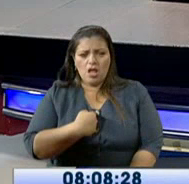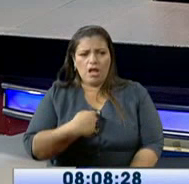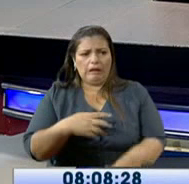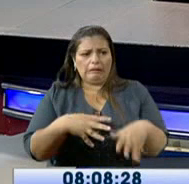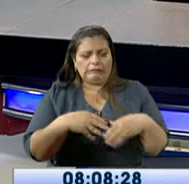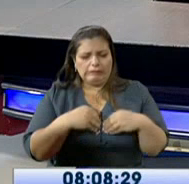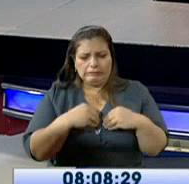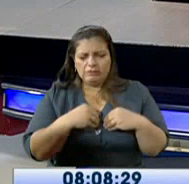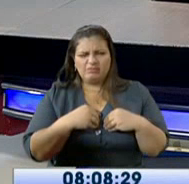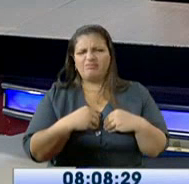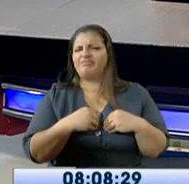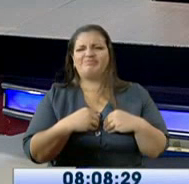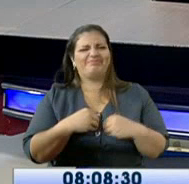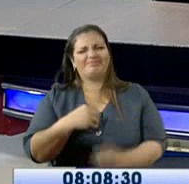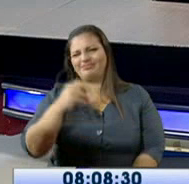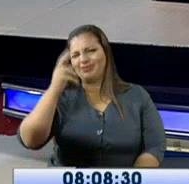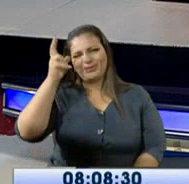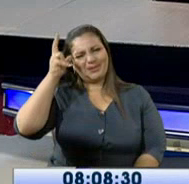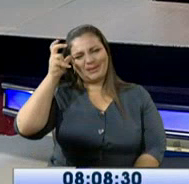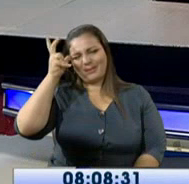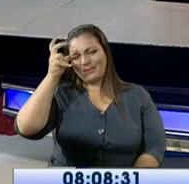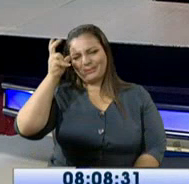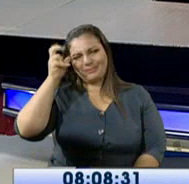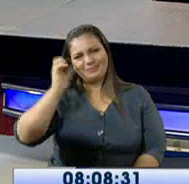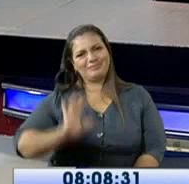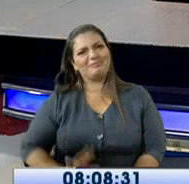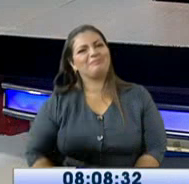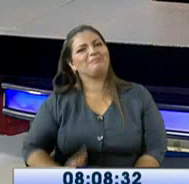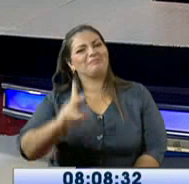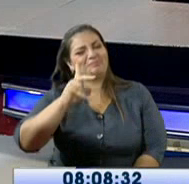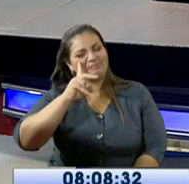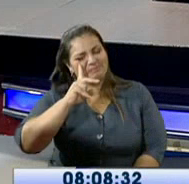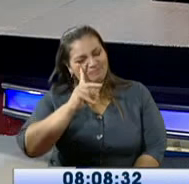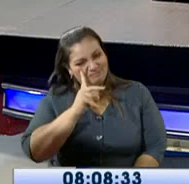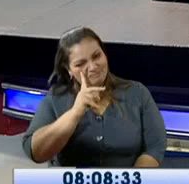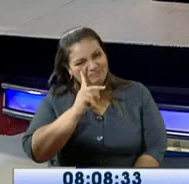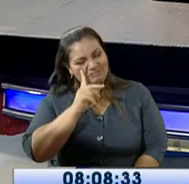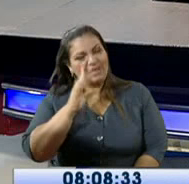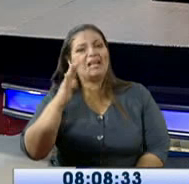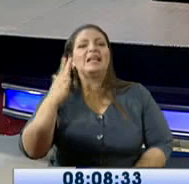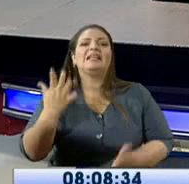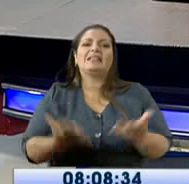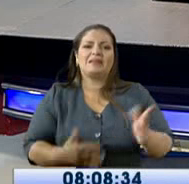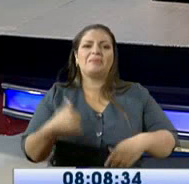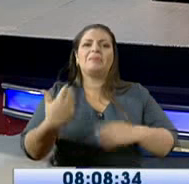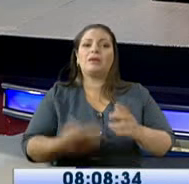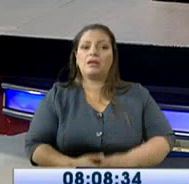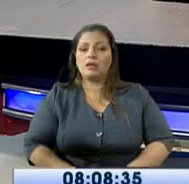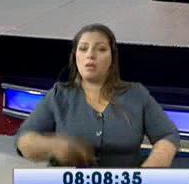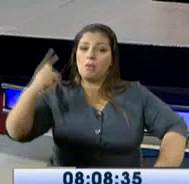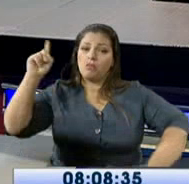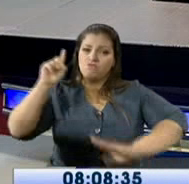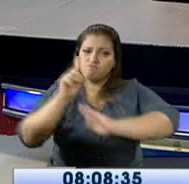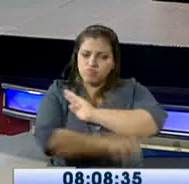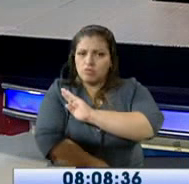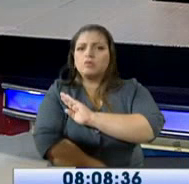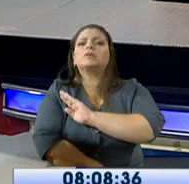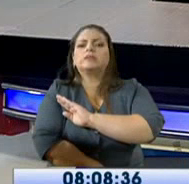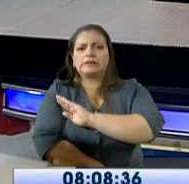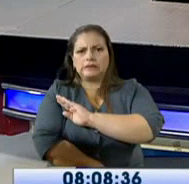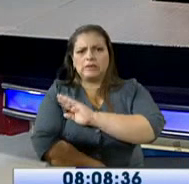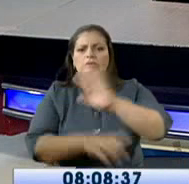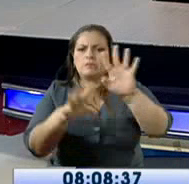hacen, creo que ahí quizá, mi querida Marcelita y amigos televidentes, con todo respeto, o la otra, que ya